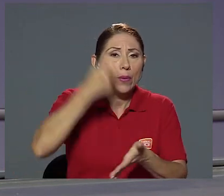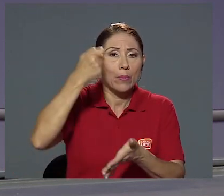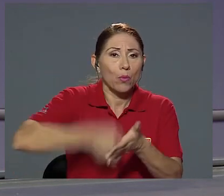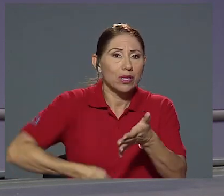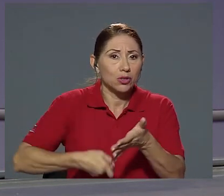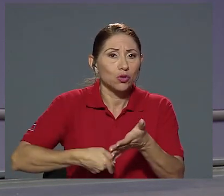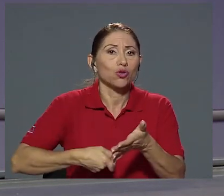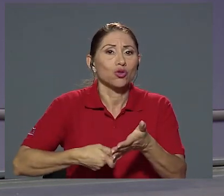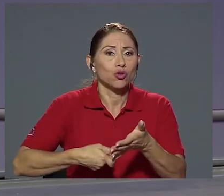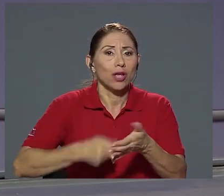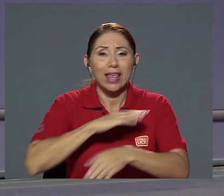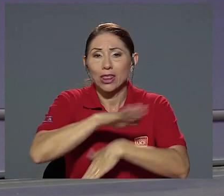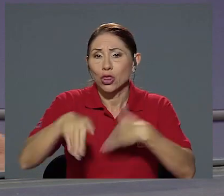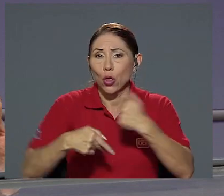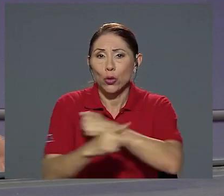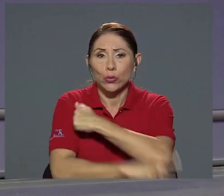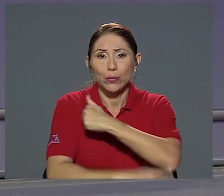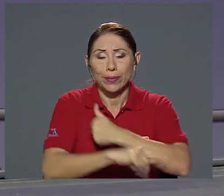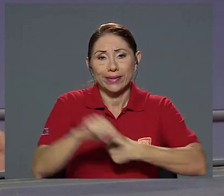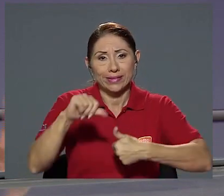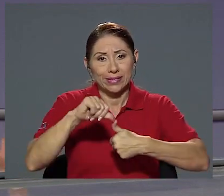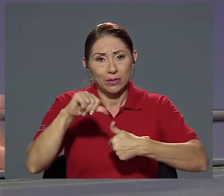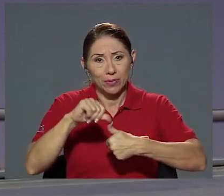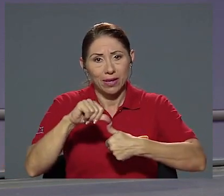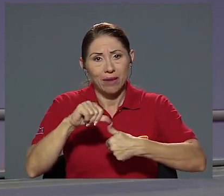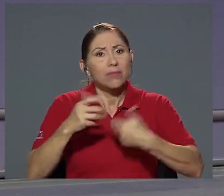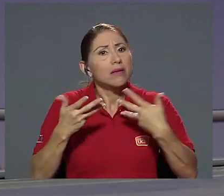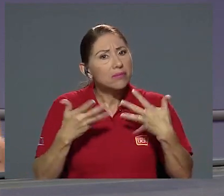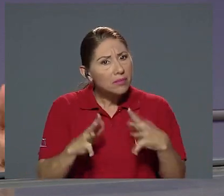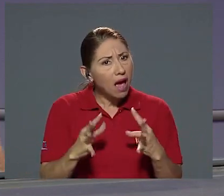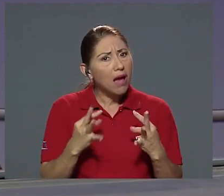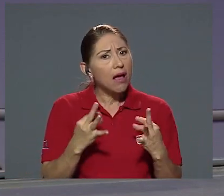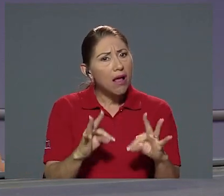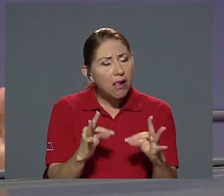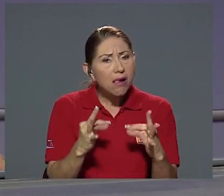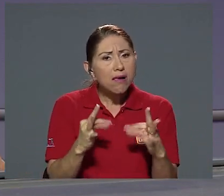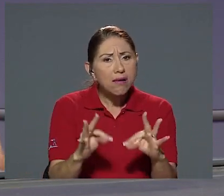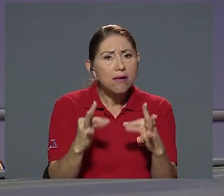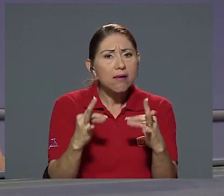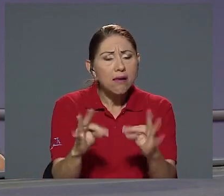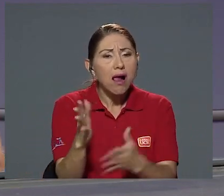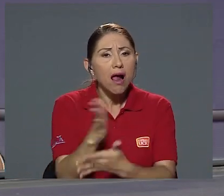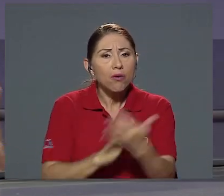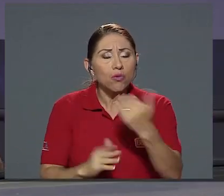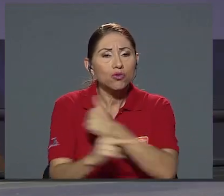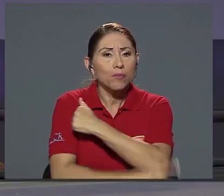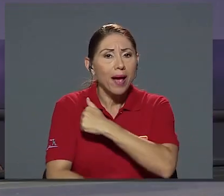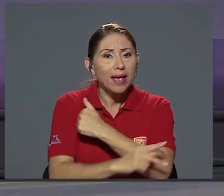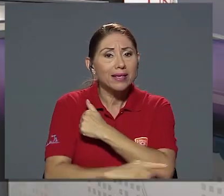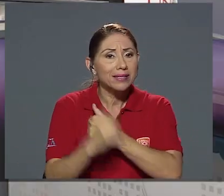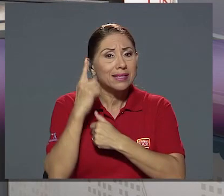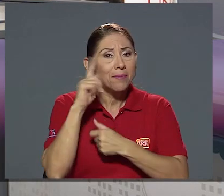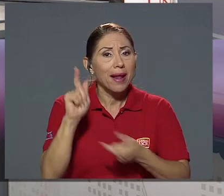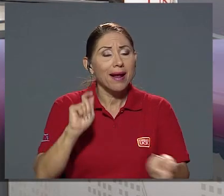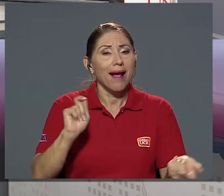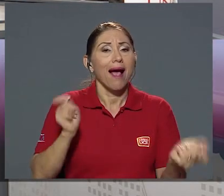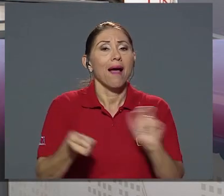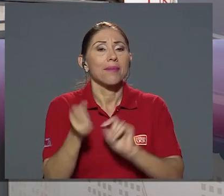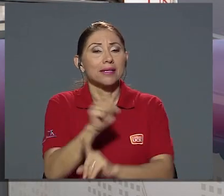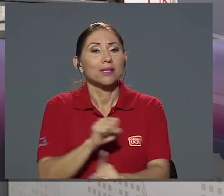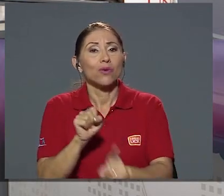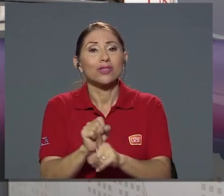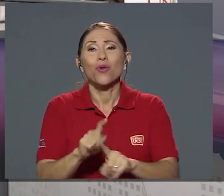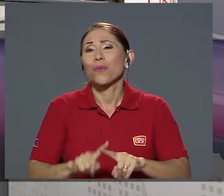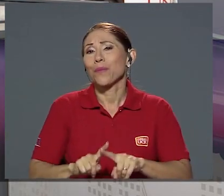Centroamérica, aunque se han hecho intentos fuertes en algunos países de la región por revertir esto, pero los estados